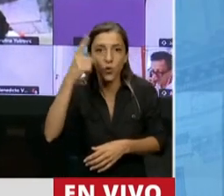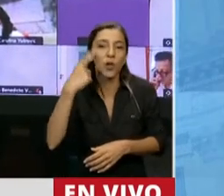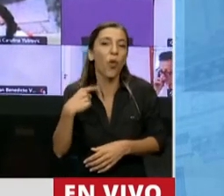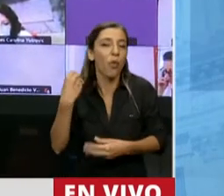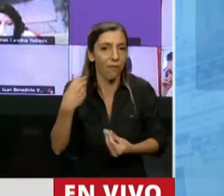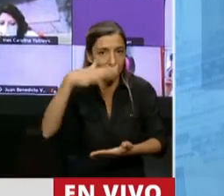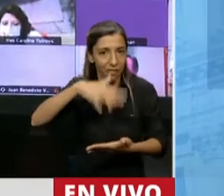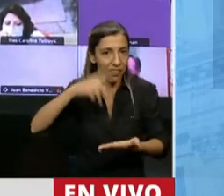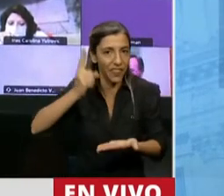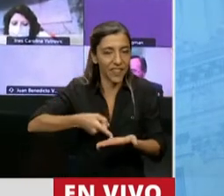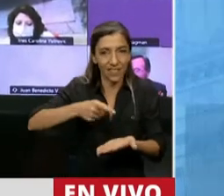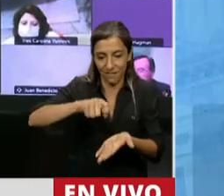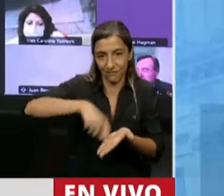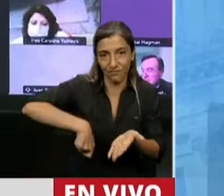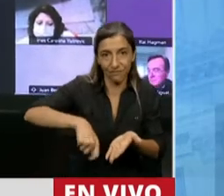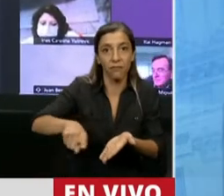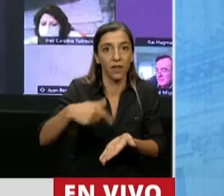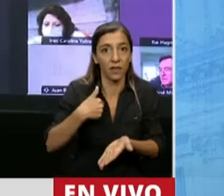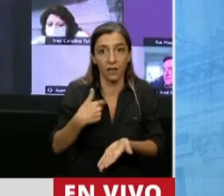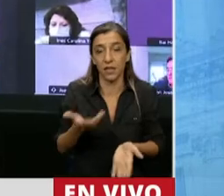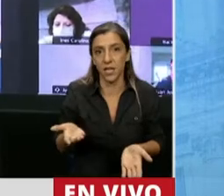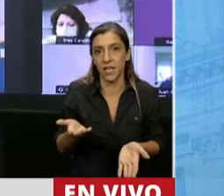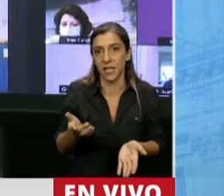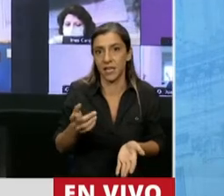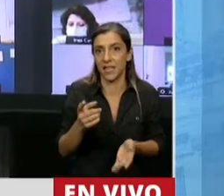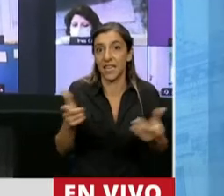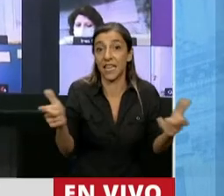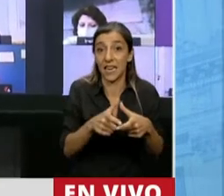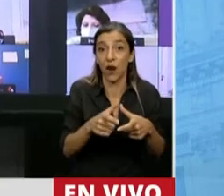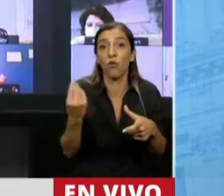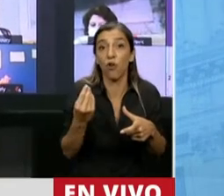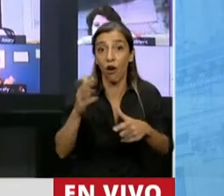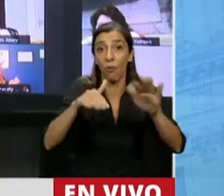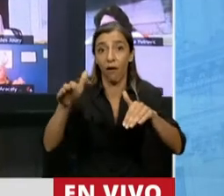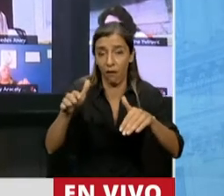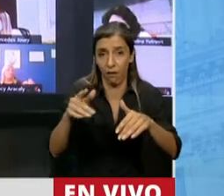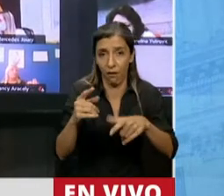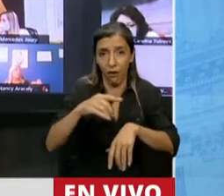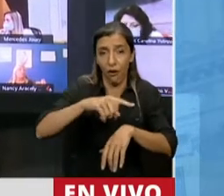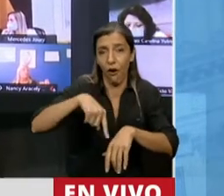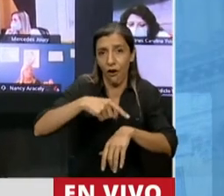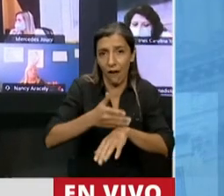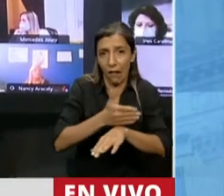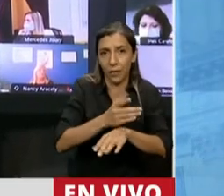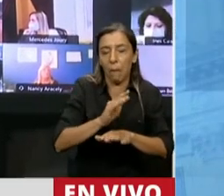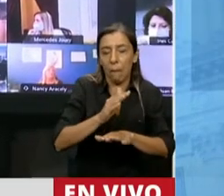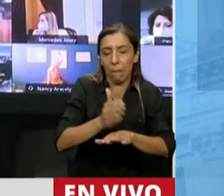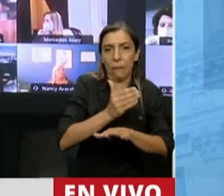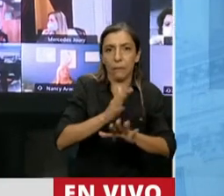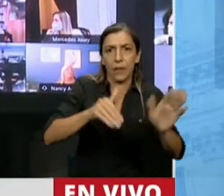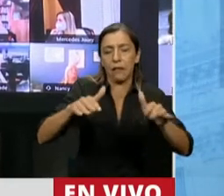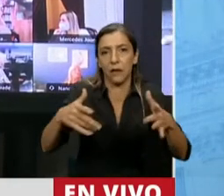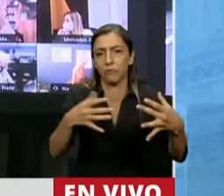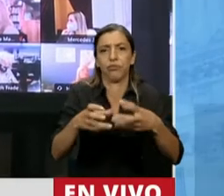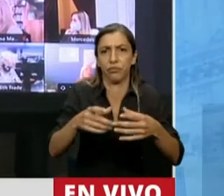fue citada apenas unas horas antes. Pero este proyecto se encontraba en esta Cámara desde el 2 de